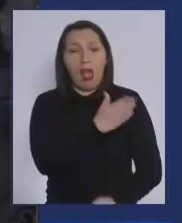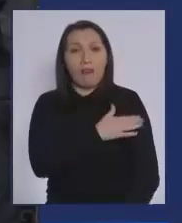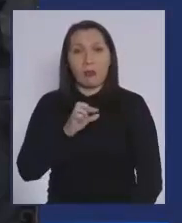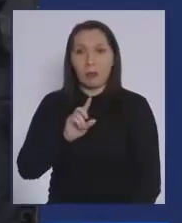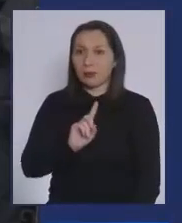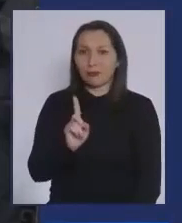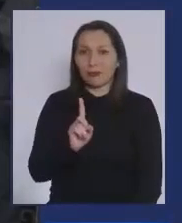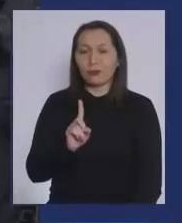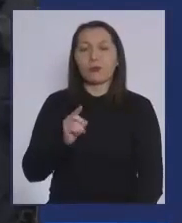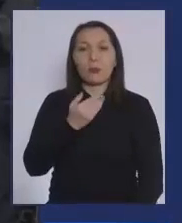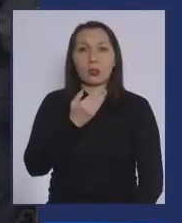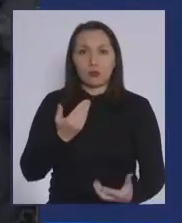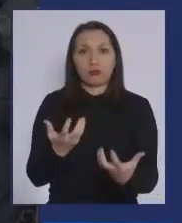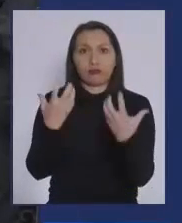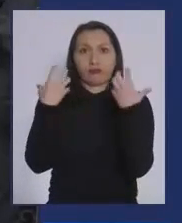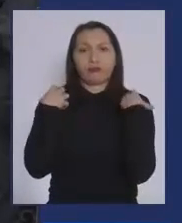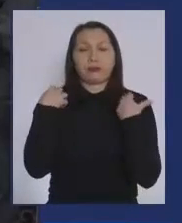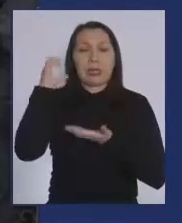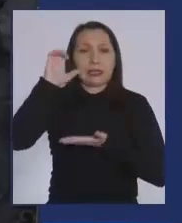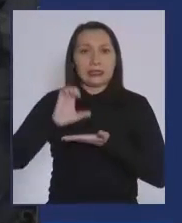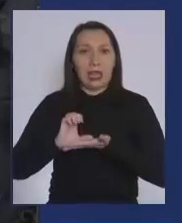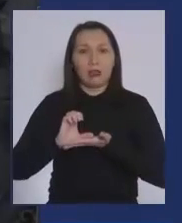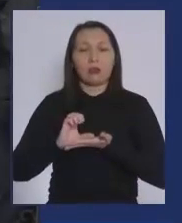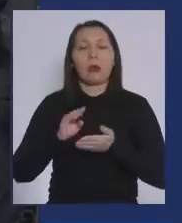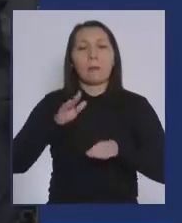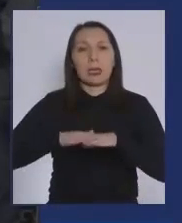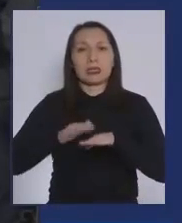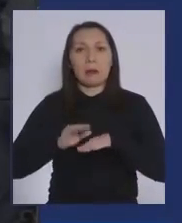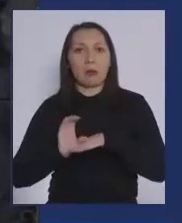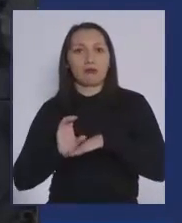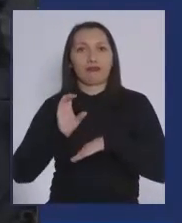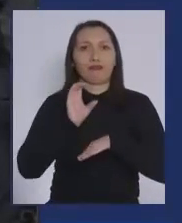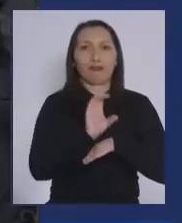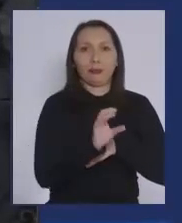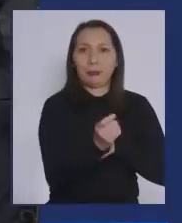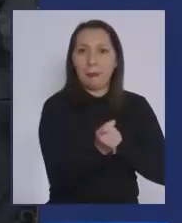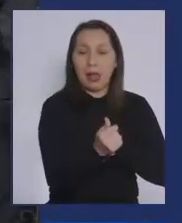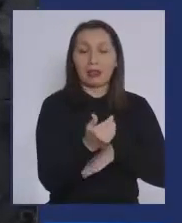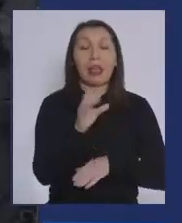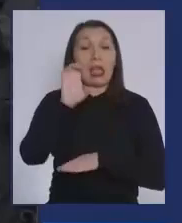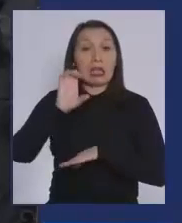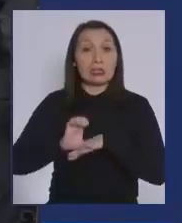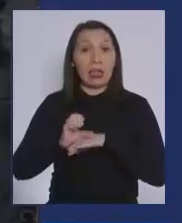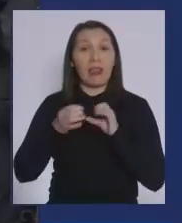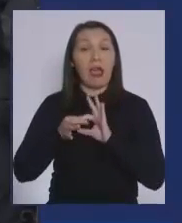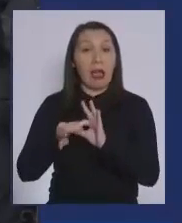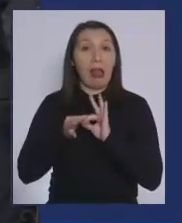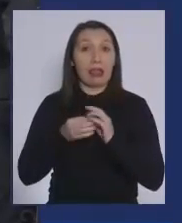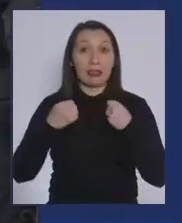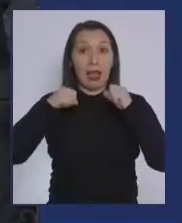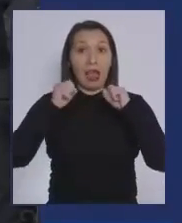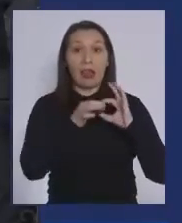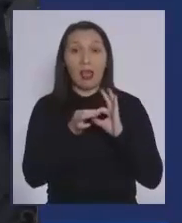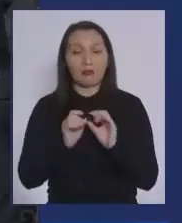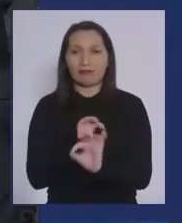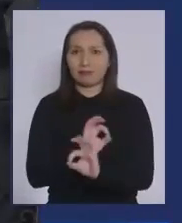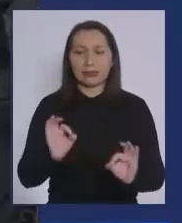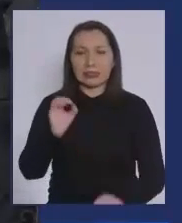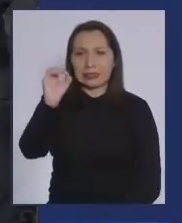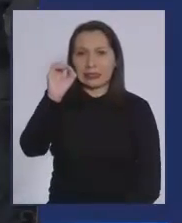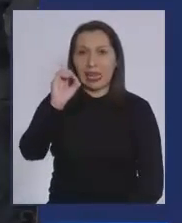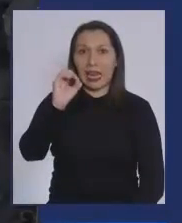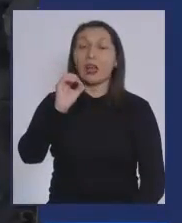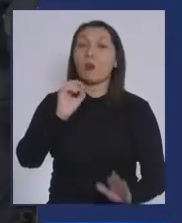el que va a otorgar ente presto segundo porque el estado no va a ganar un solo peso la tasa de